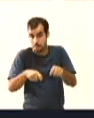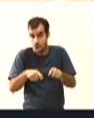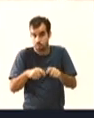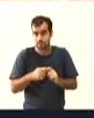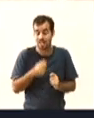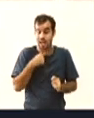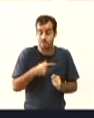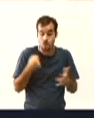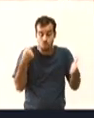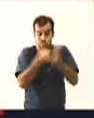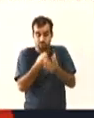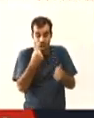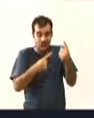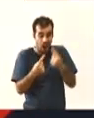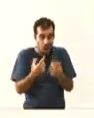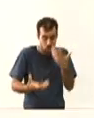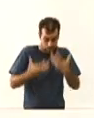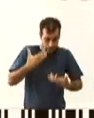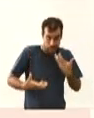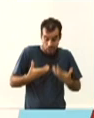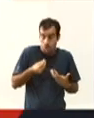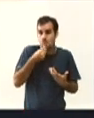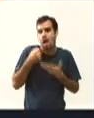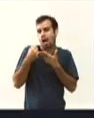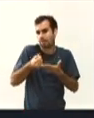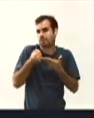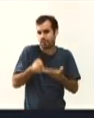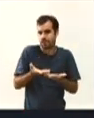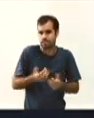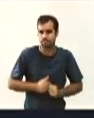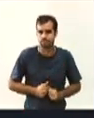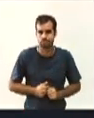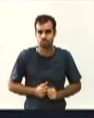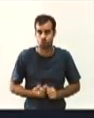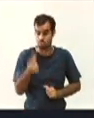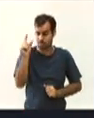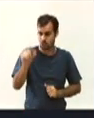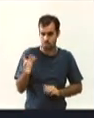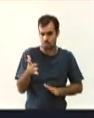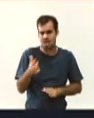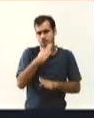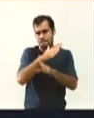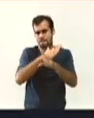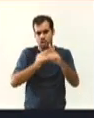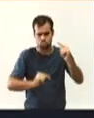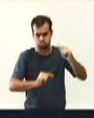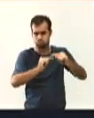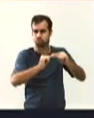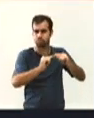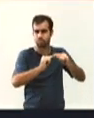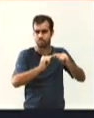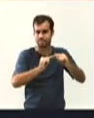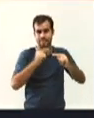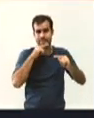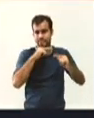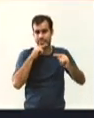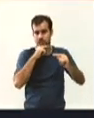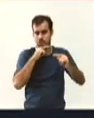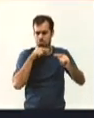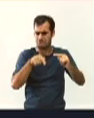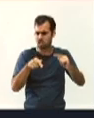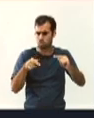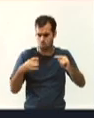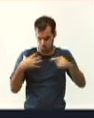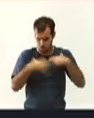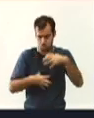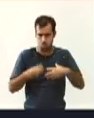que producen hemorragias y quemaduras. A una persona promedio se le extrae solo 0,5 litro de sangre, cantidad que el organismo